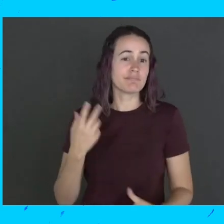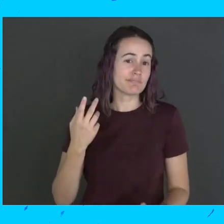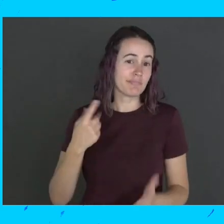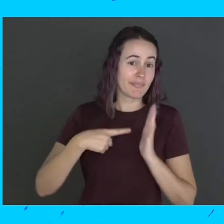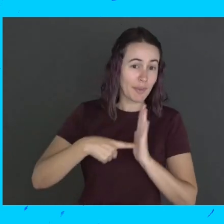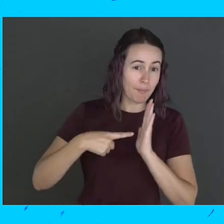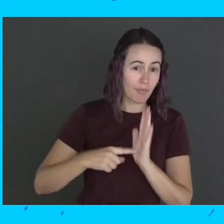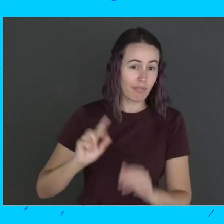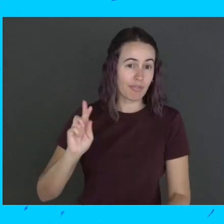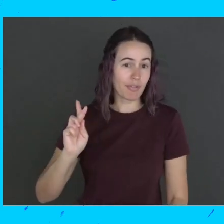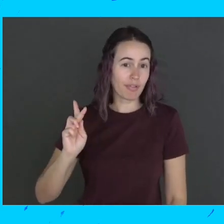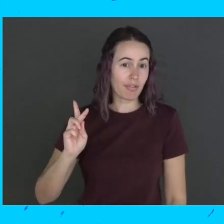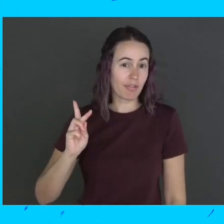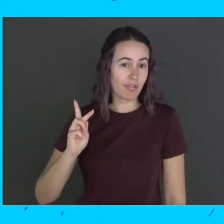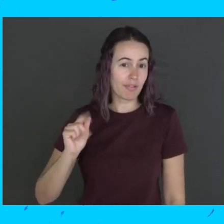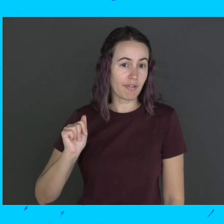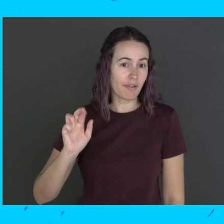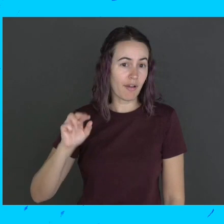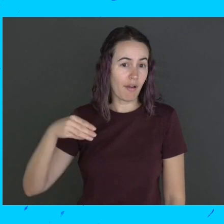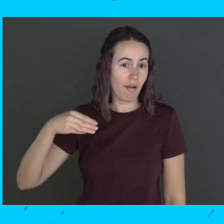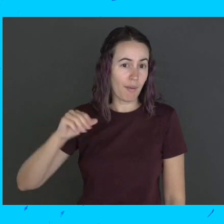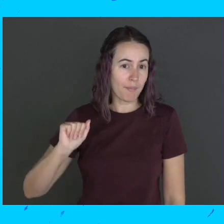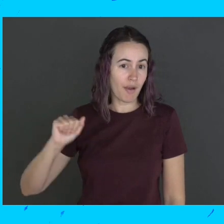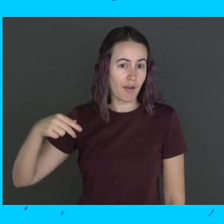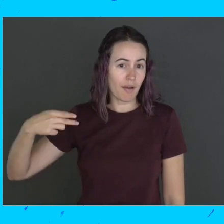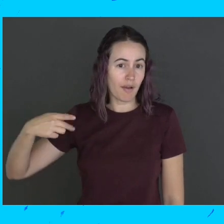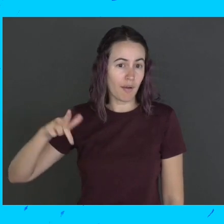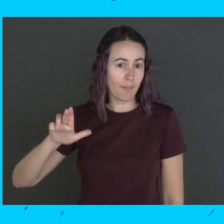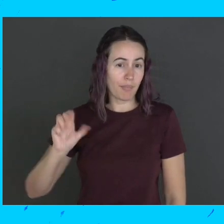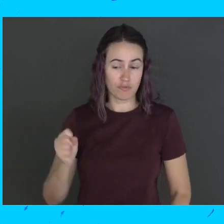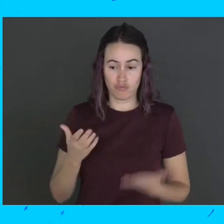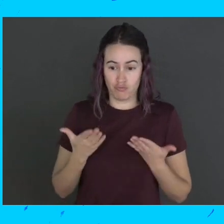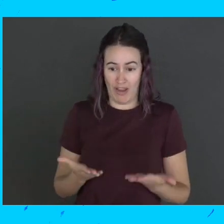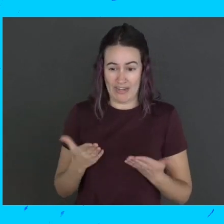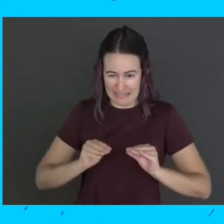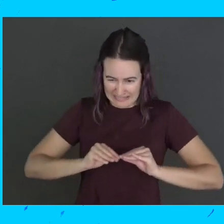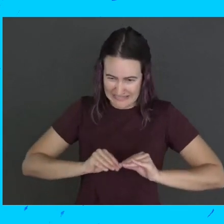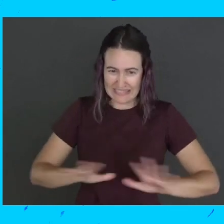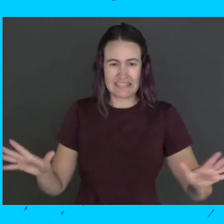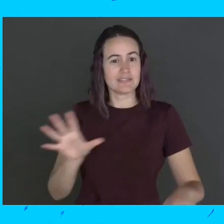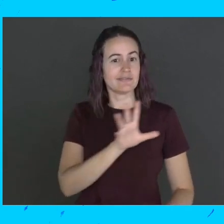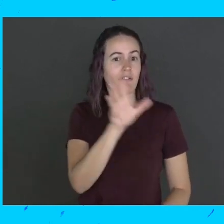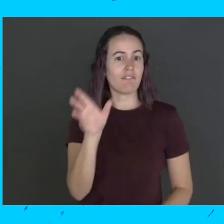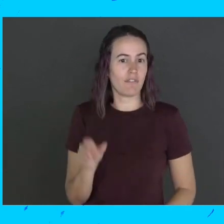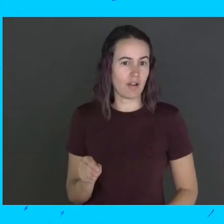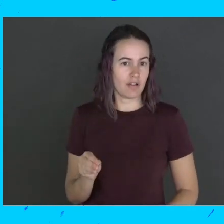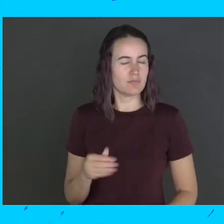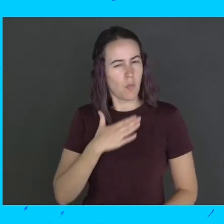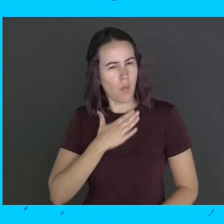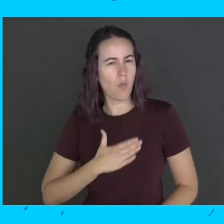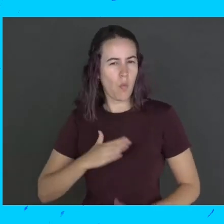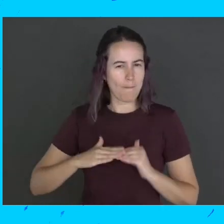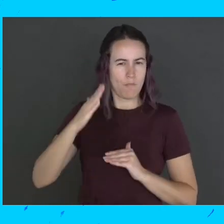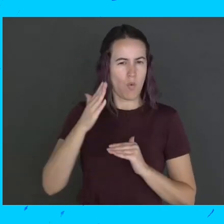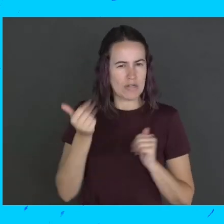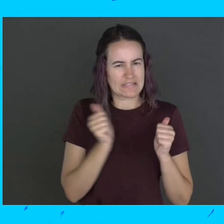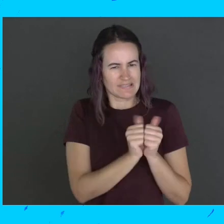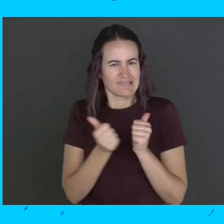con relación a la educación de los jóvenes, esto es algo muy importante